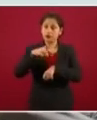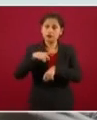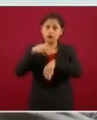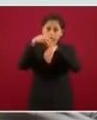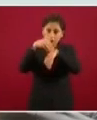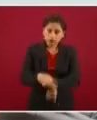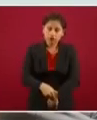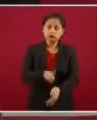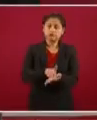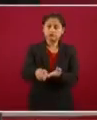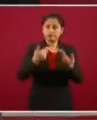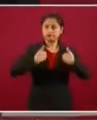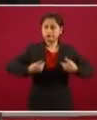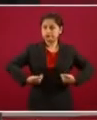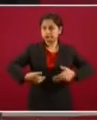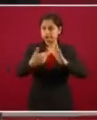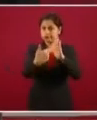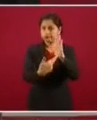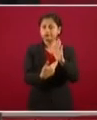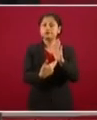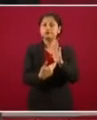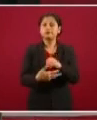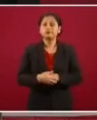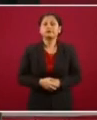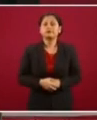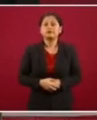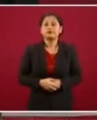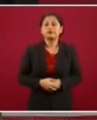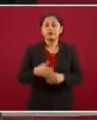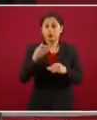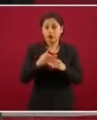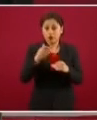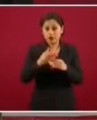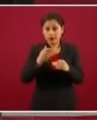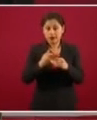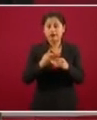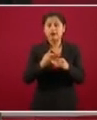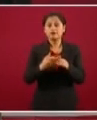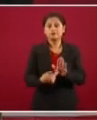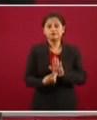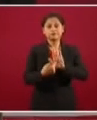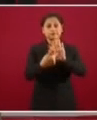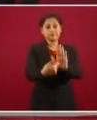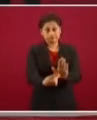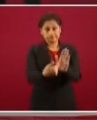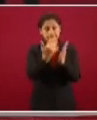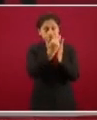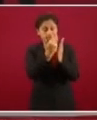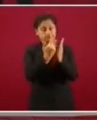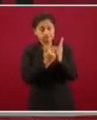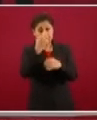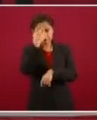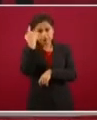Esto es muy, muy importante. Este tipo de actividades de restricción de la movilidad nunca debe